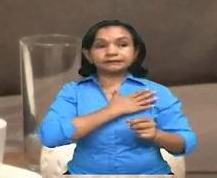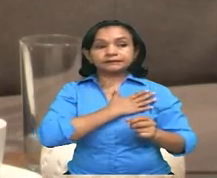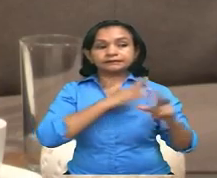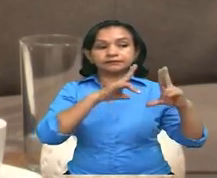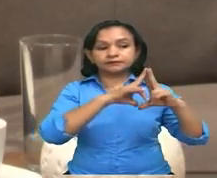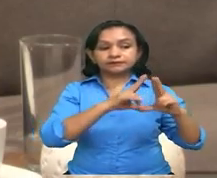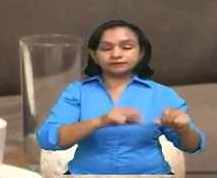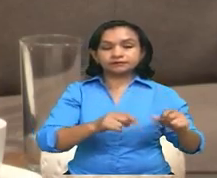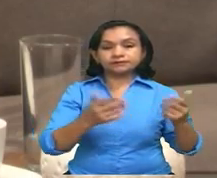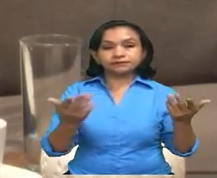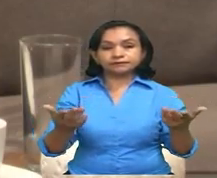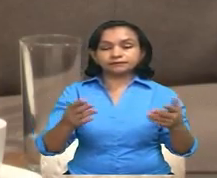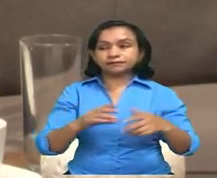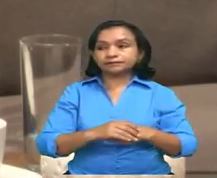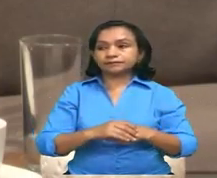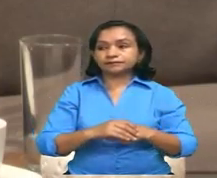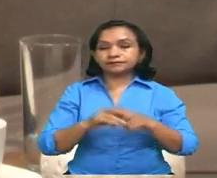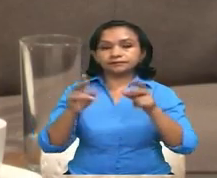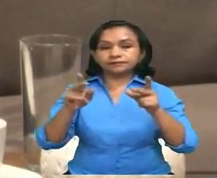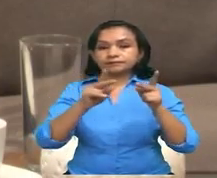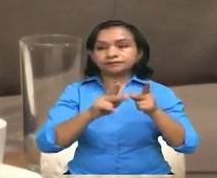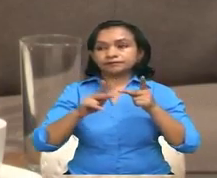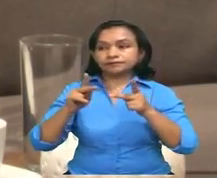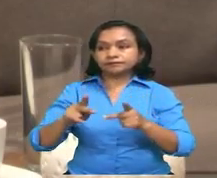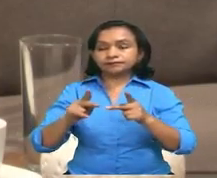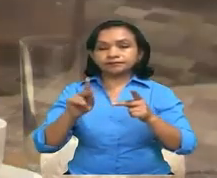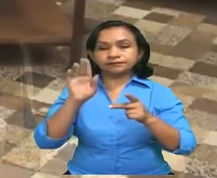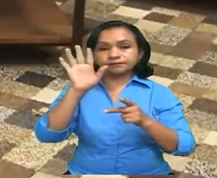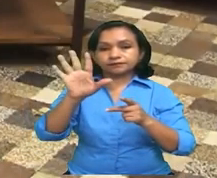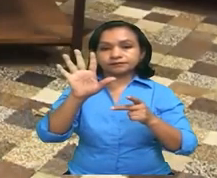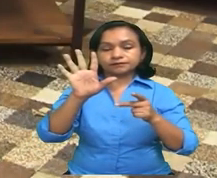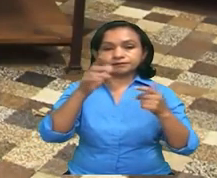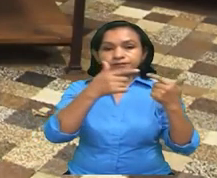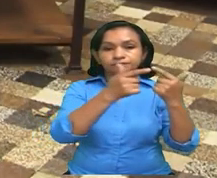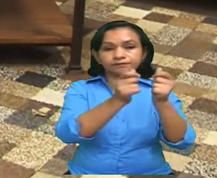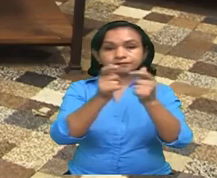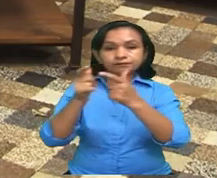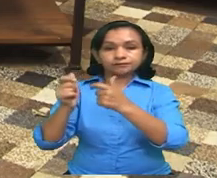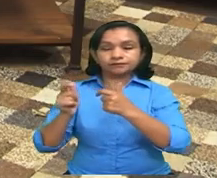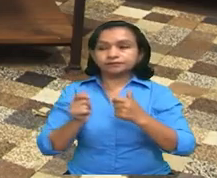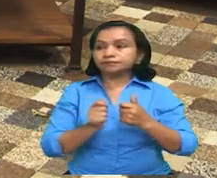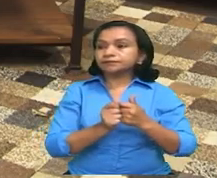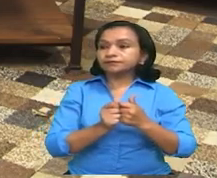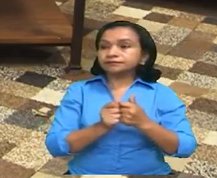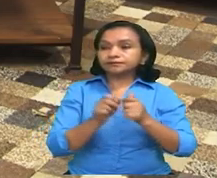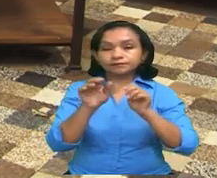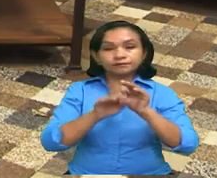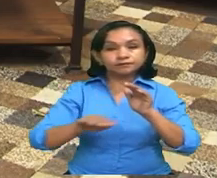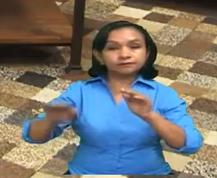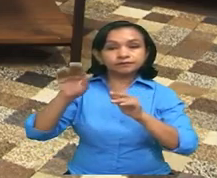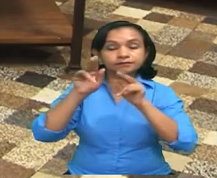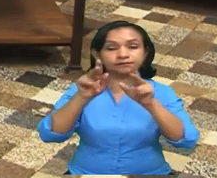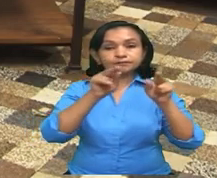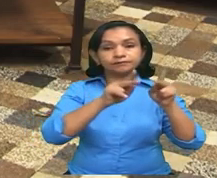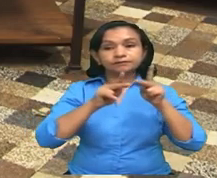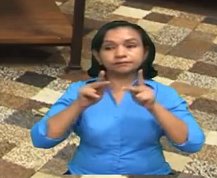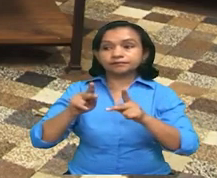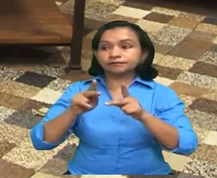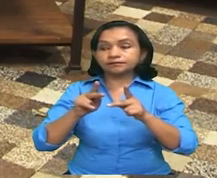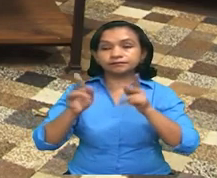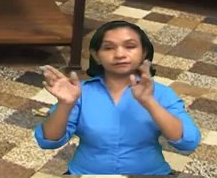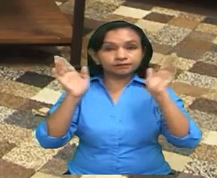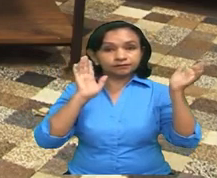que nos han expresado ellos, se están yendo muy contentos de nuestro país, han podido apreciar sus bellezas